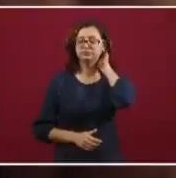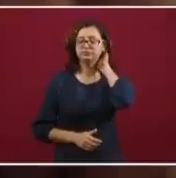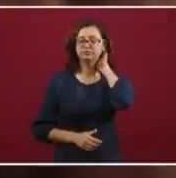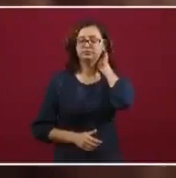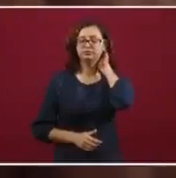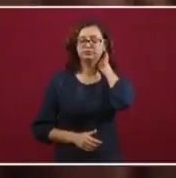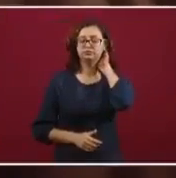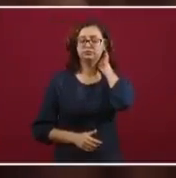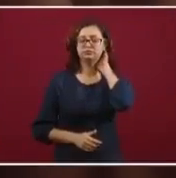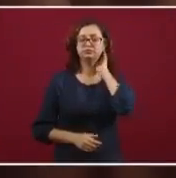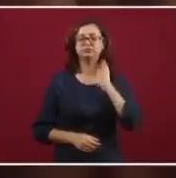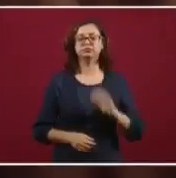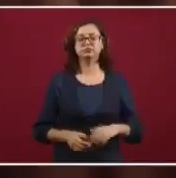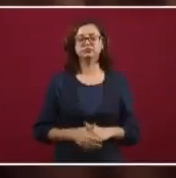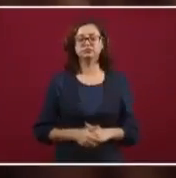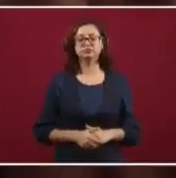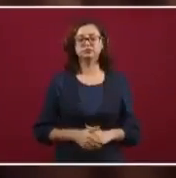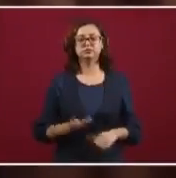porque